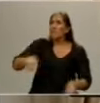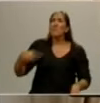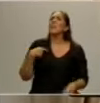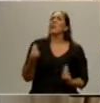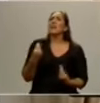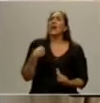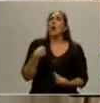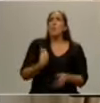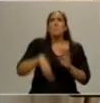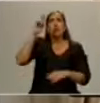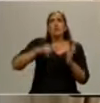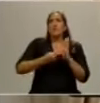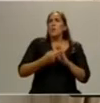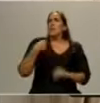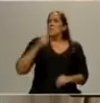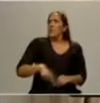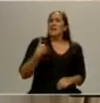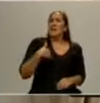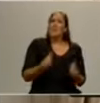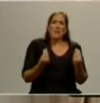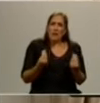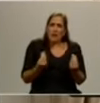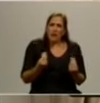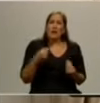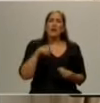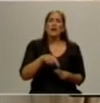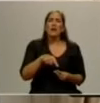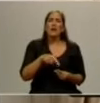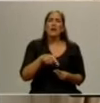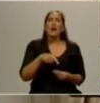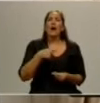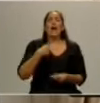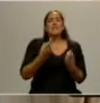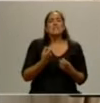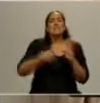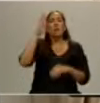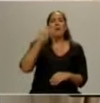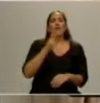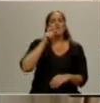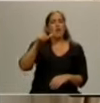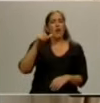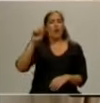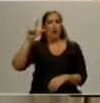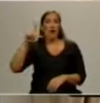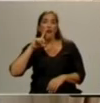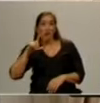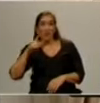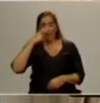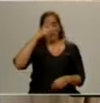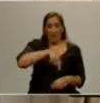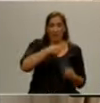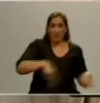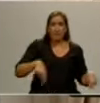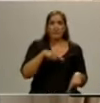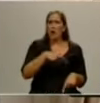nuestro principal problema es el que necesitamos fuel oil y combustible. Pero deberían saber además que nunca